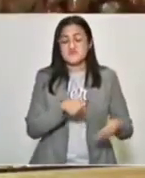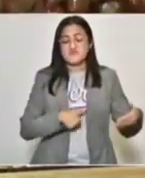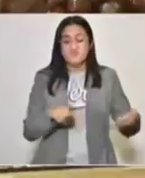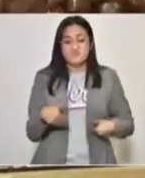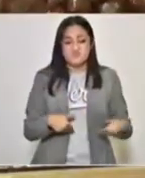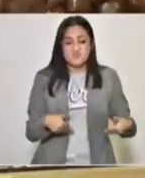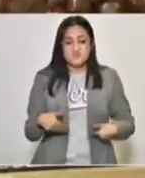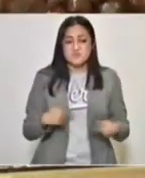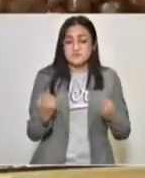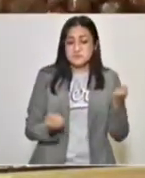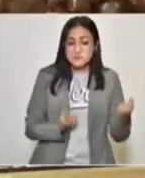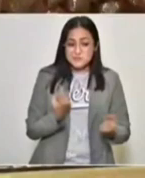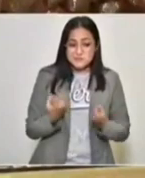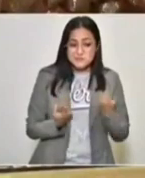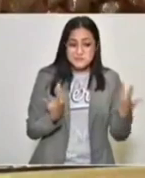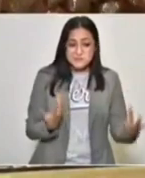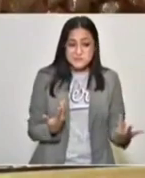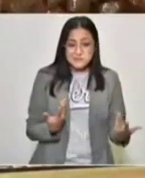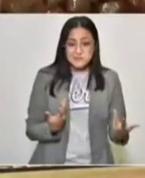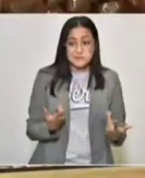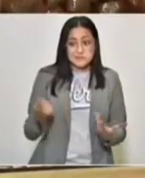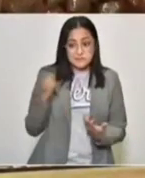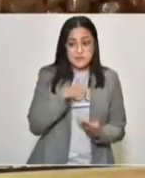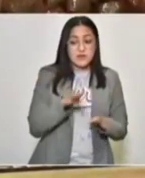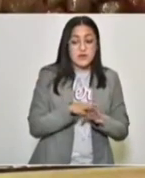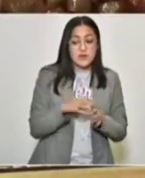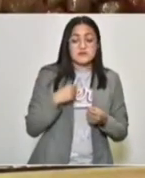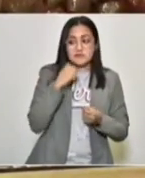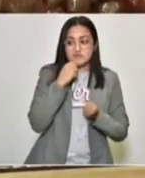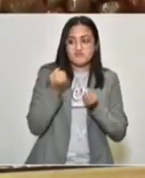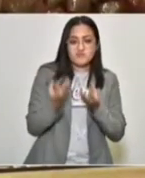de sectores privilegiados